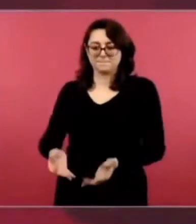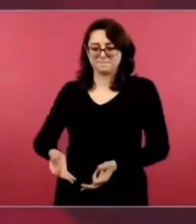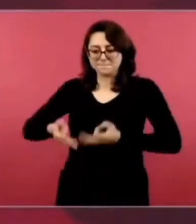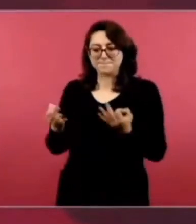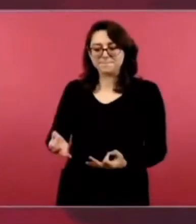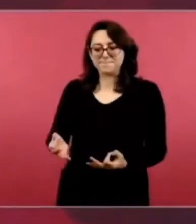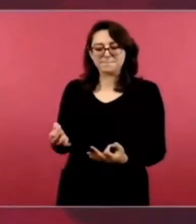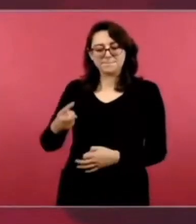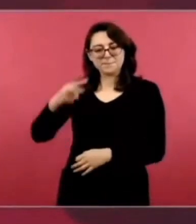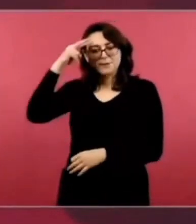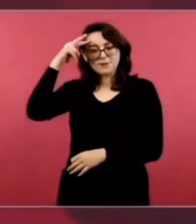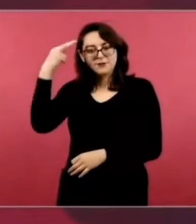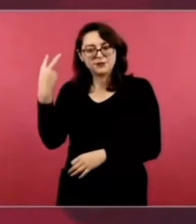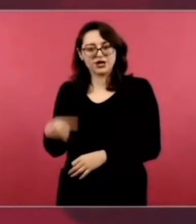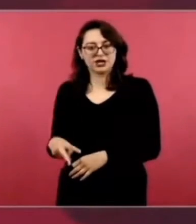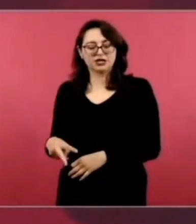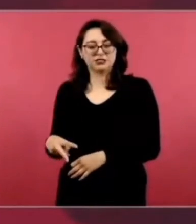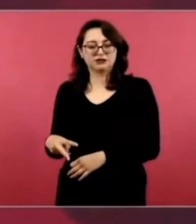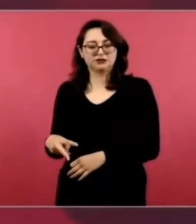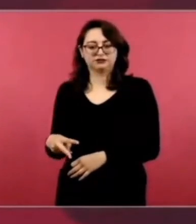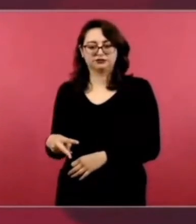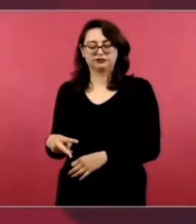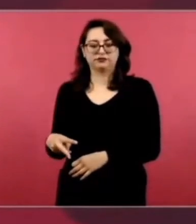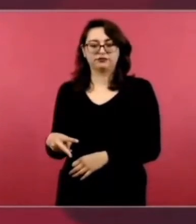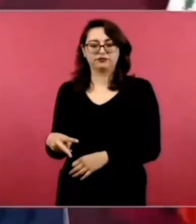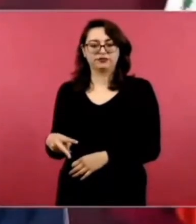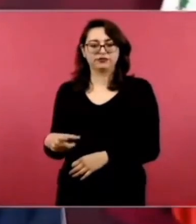originarias de México, el maíz nativo.